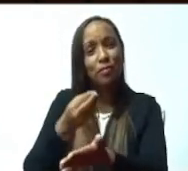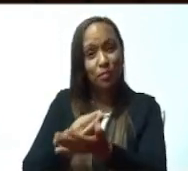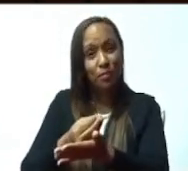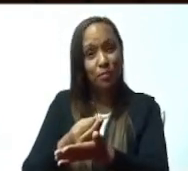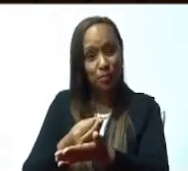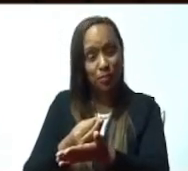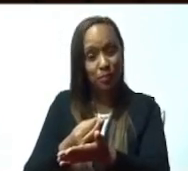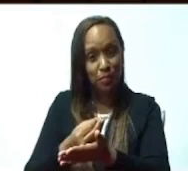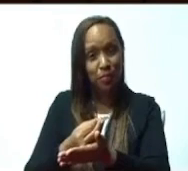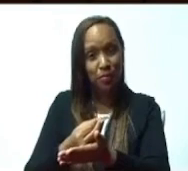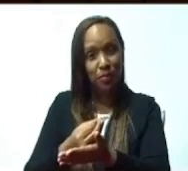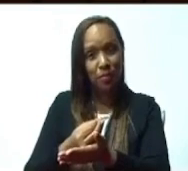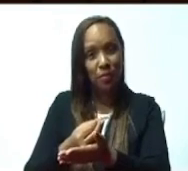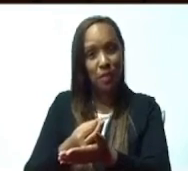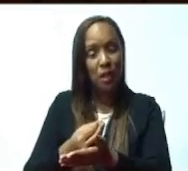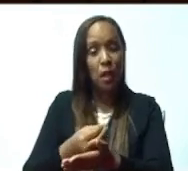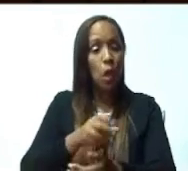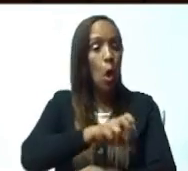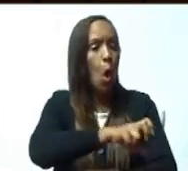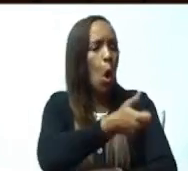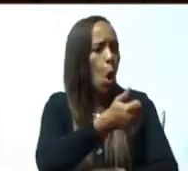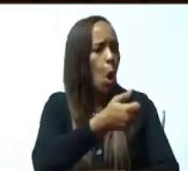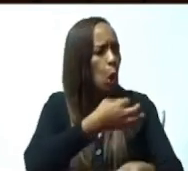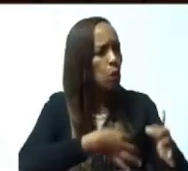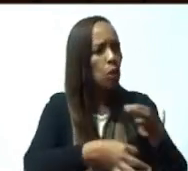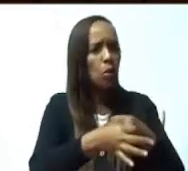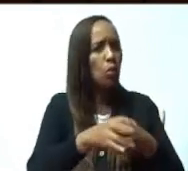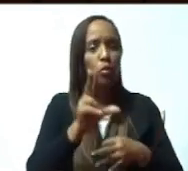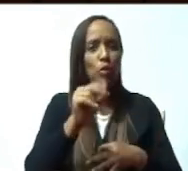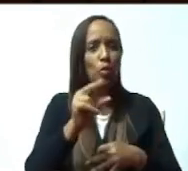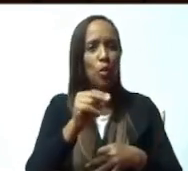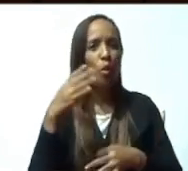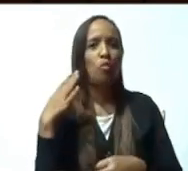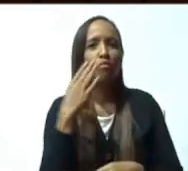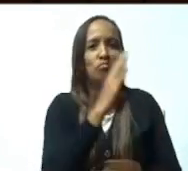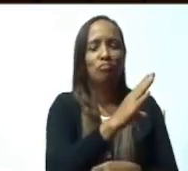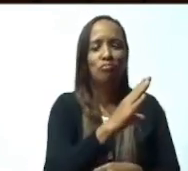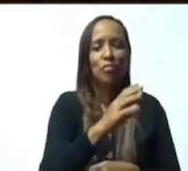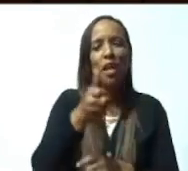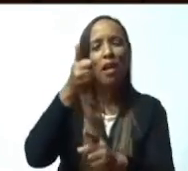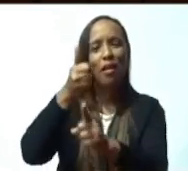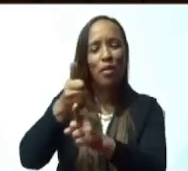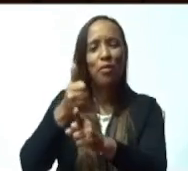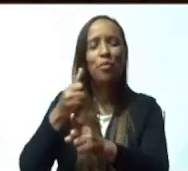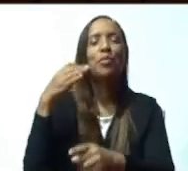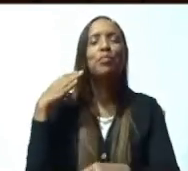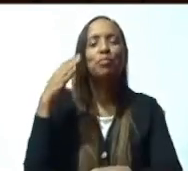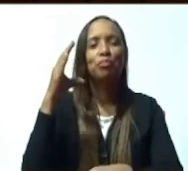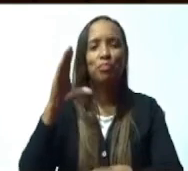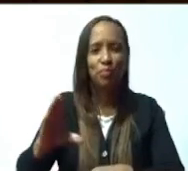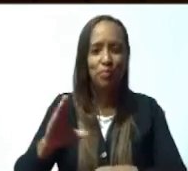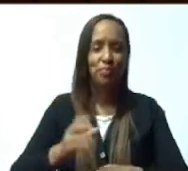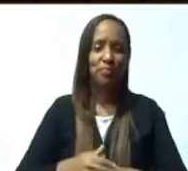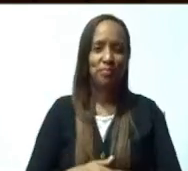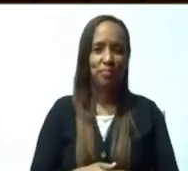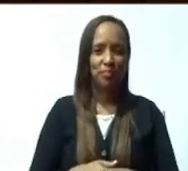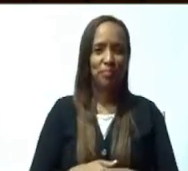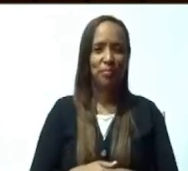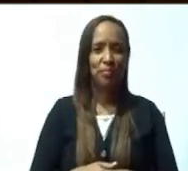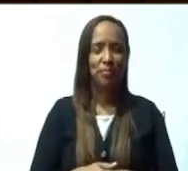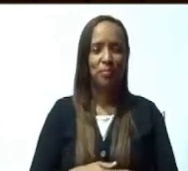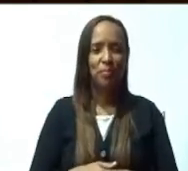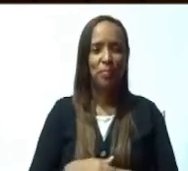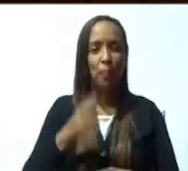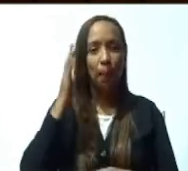Dice José Saramago, hay que recuperarla y mantener y transmitir la memoria histórica,